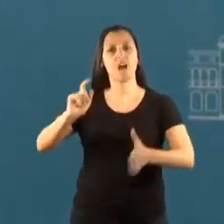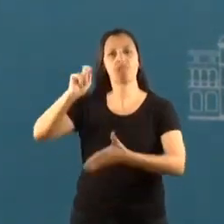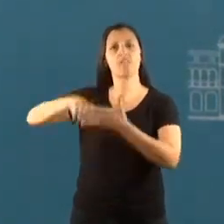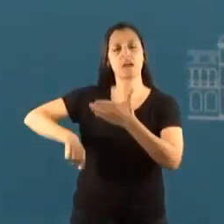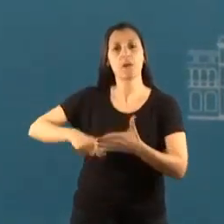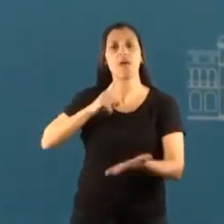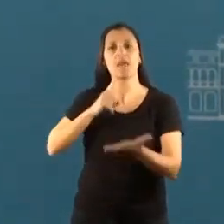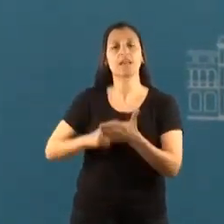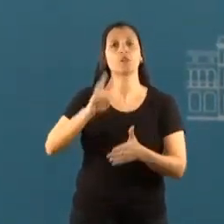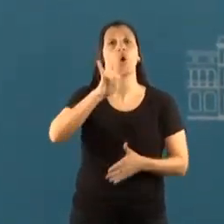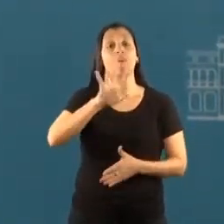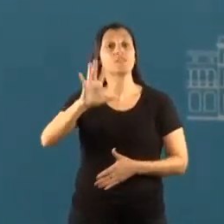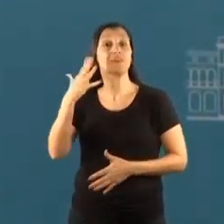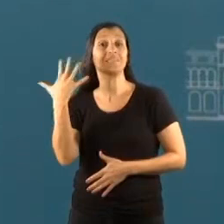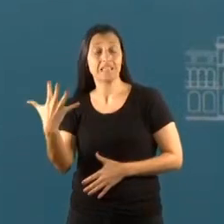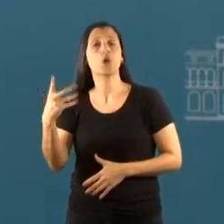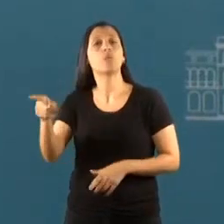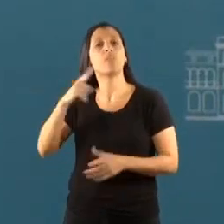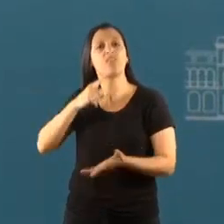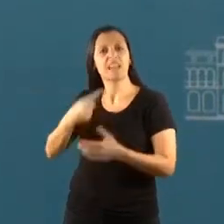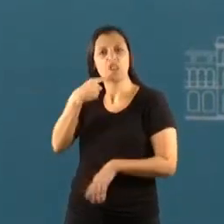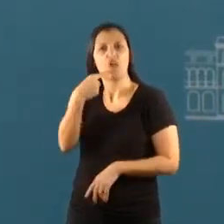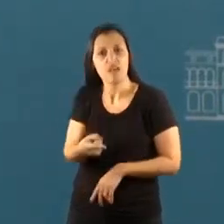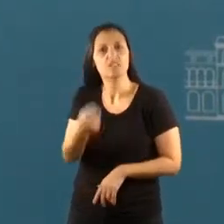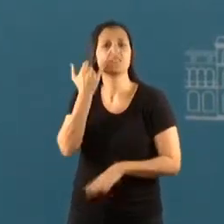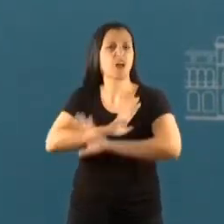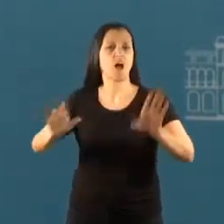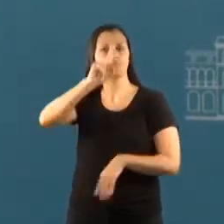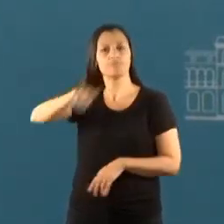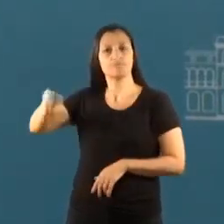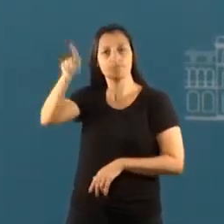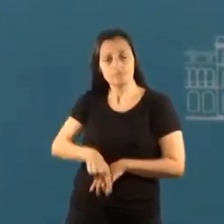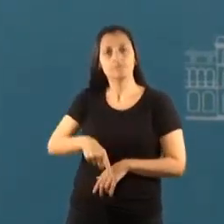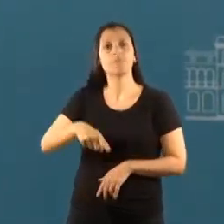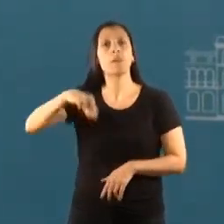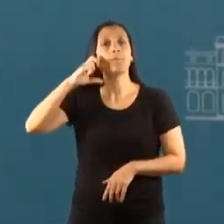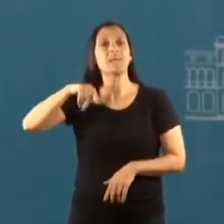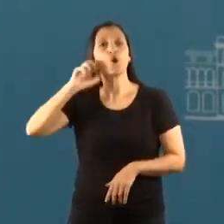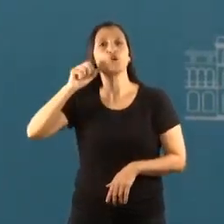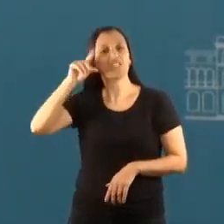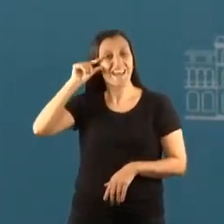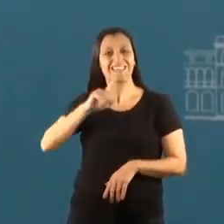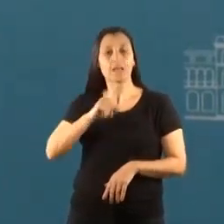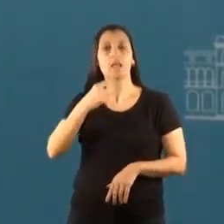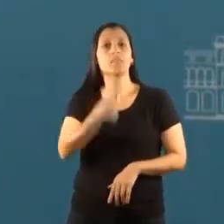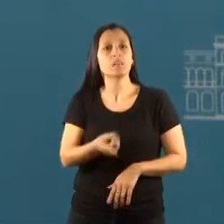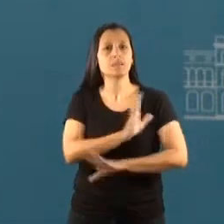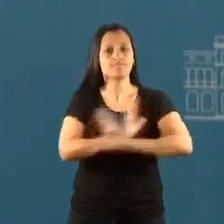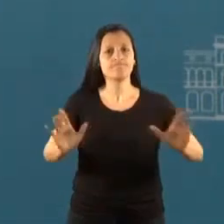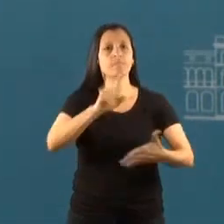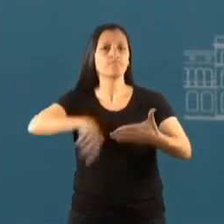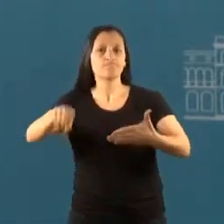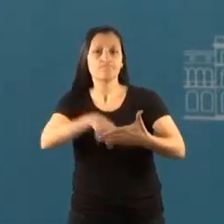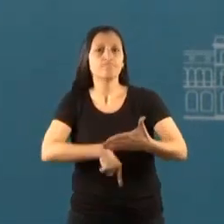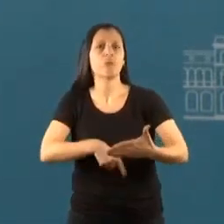decreto 455, mediante el cual se le cancela a Augusto Pinochet y a sus derechohabientes el derecho a usar